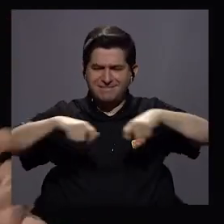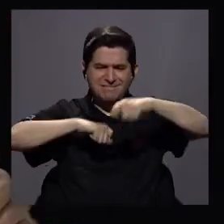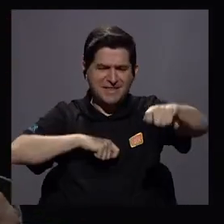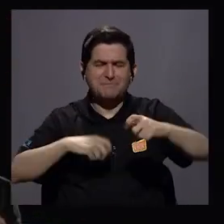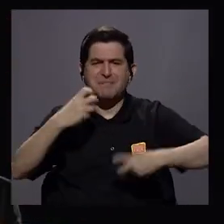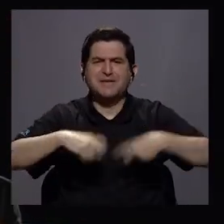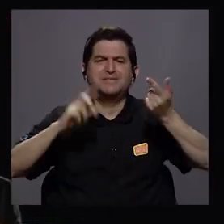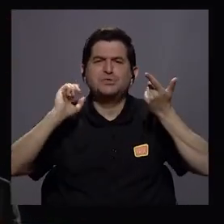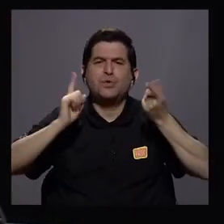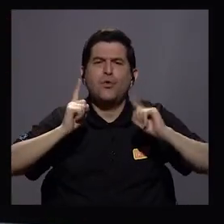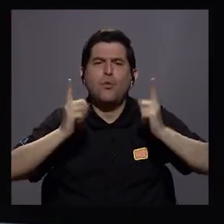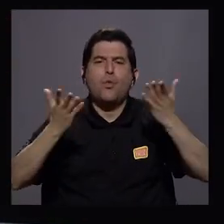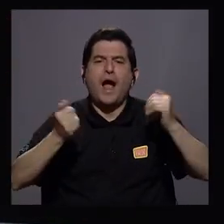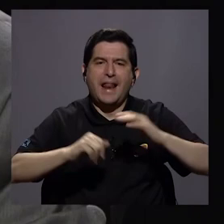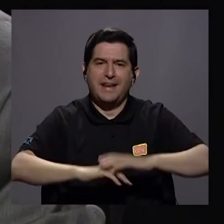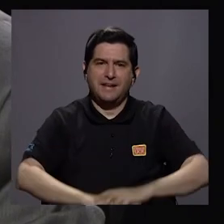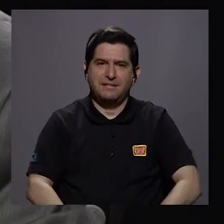Carlos?